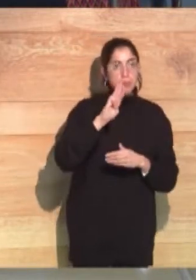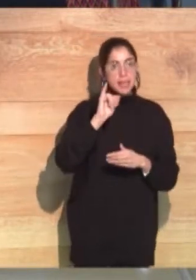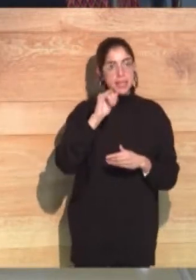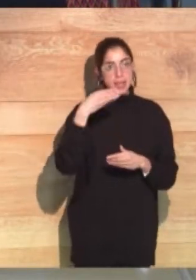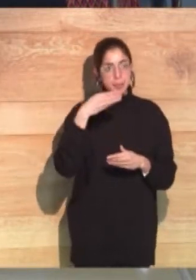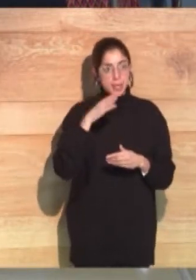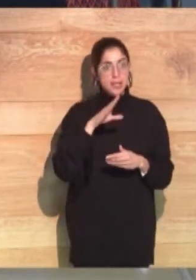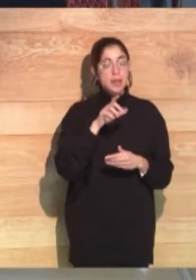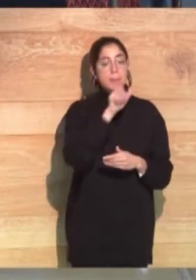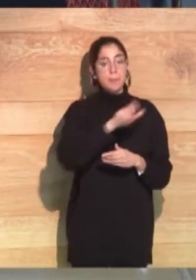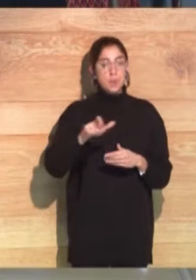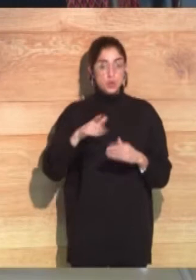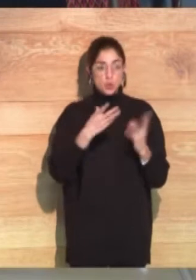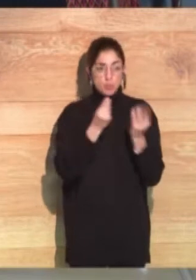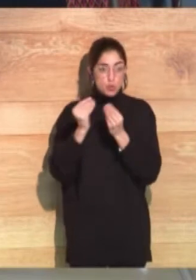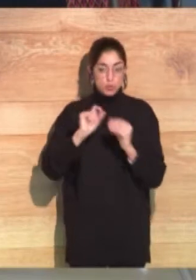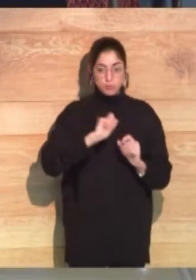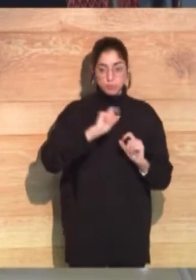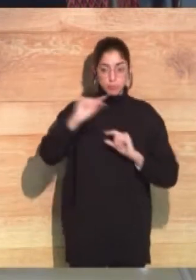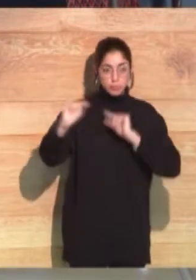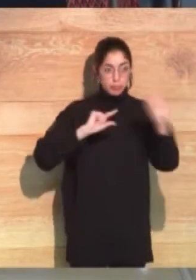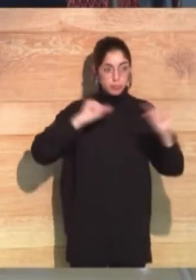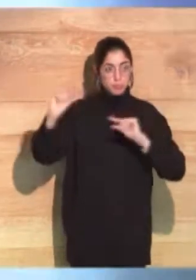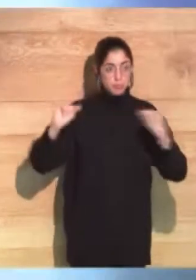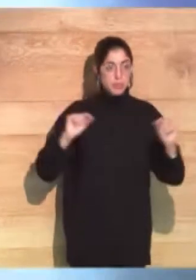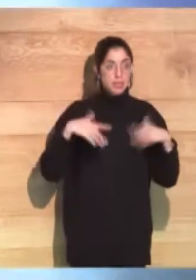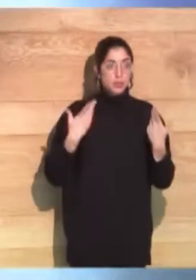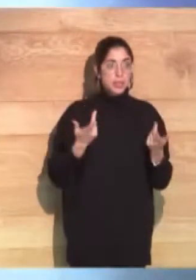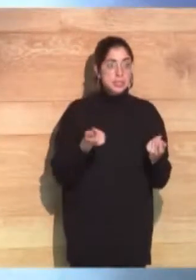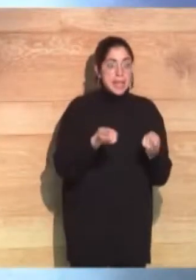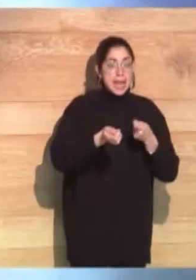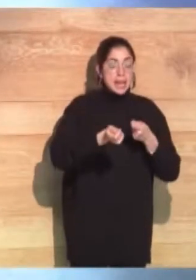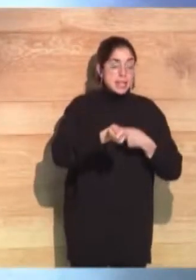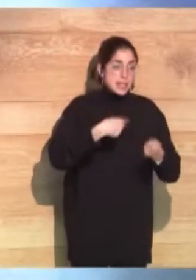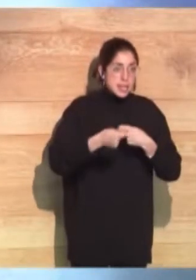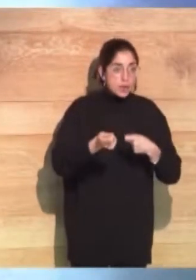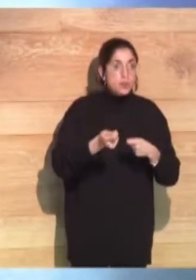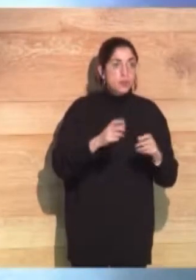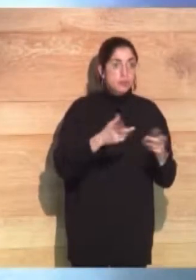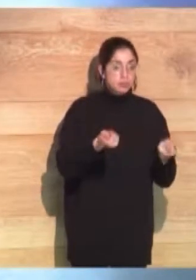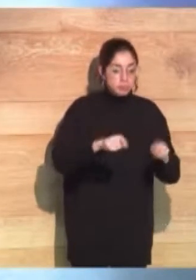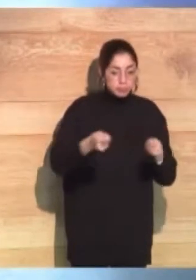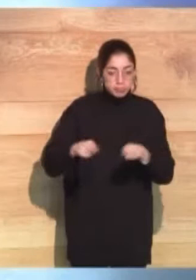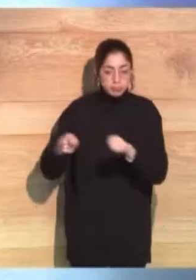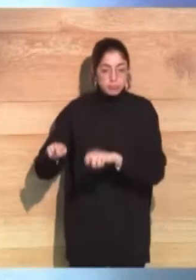se marcharon del país, cerraron muchos negocios y necesitamos 2 años para poder recuperarnos.